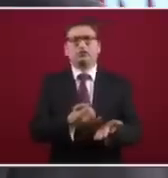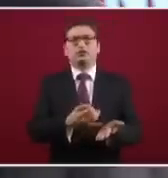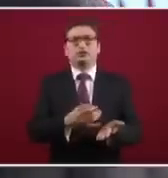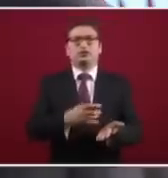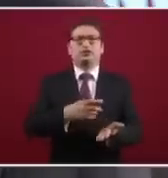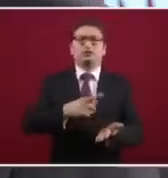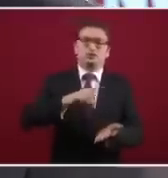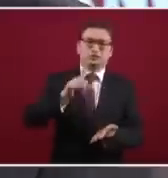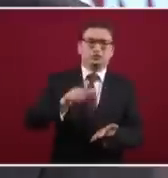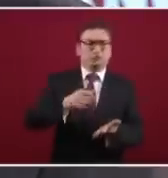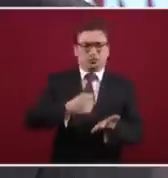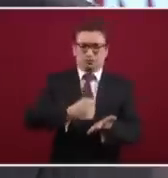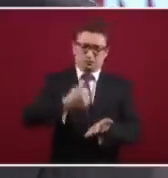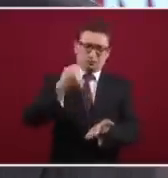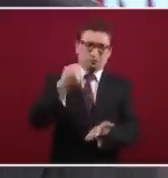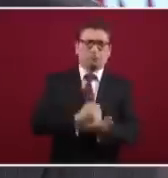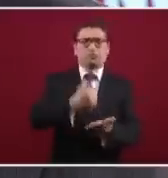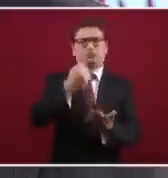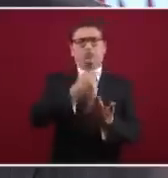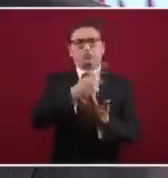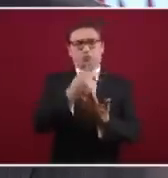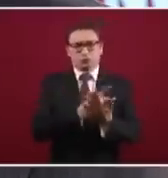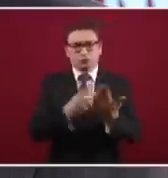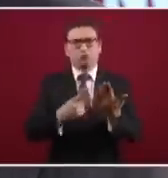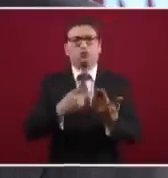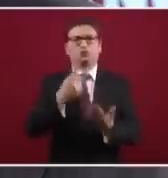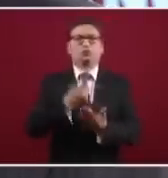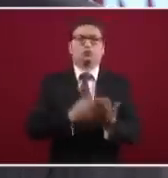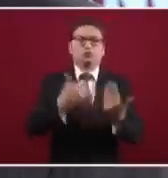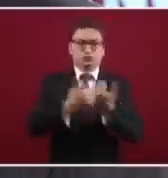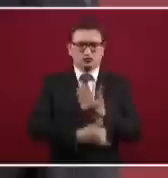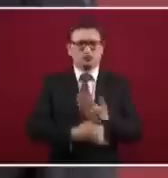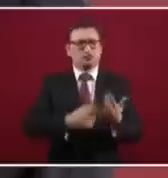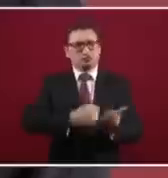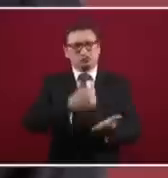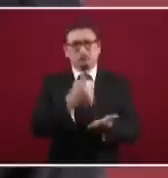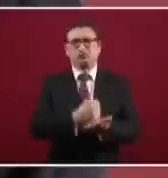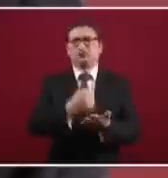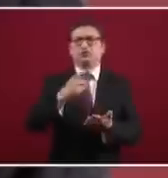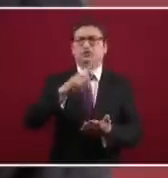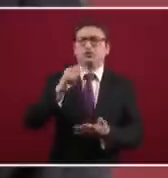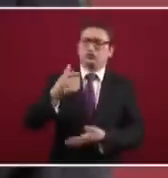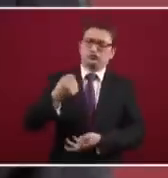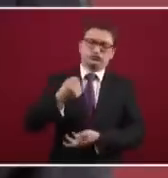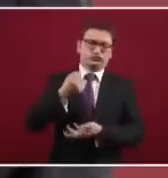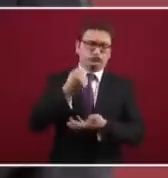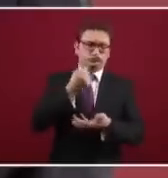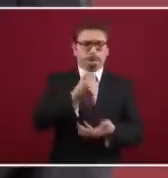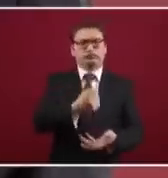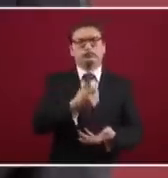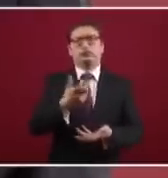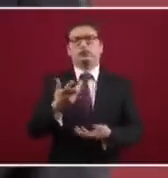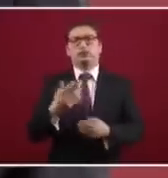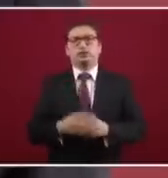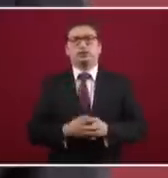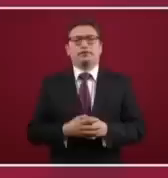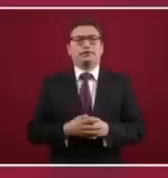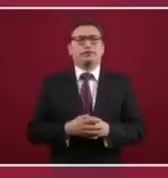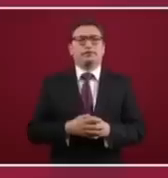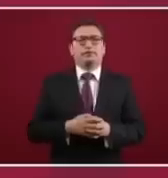se autoriza un programa, un proyecto, se destina presupuesto